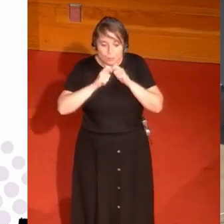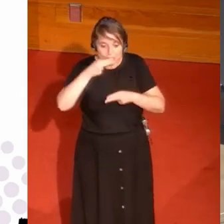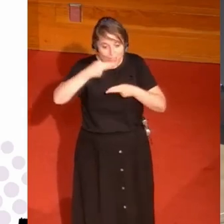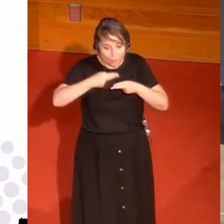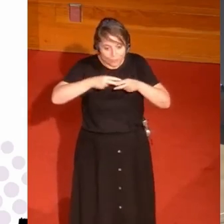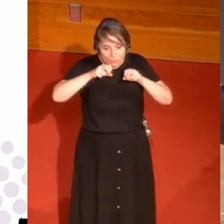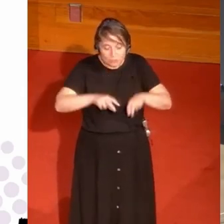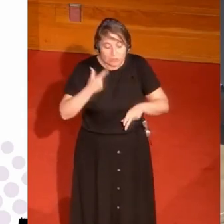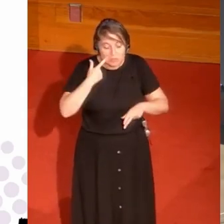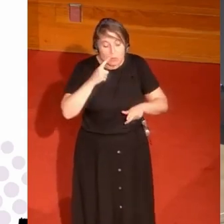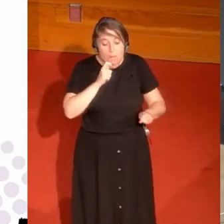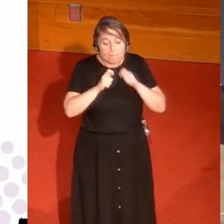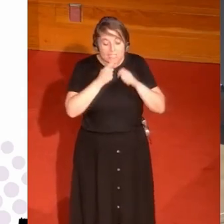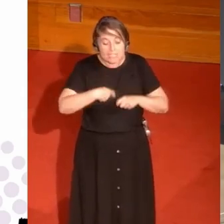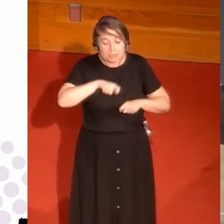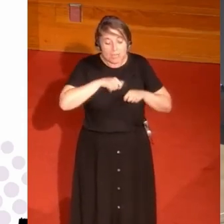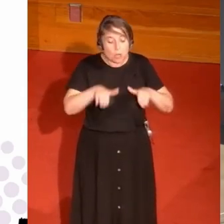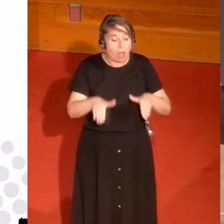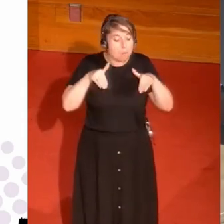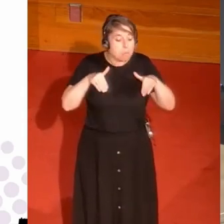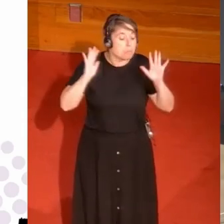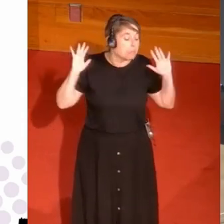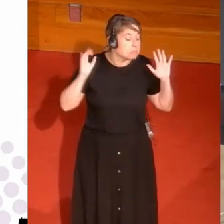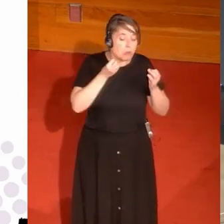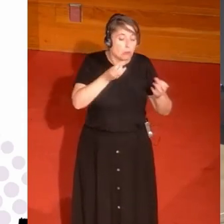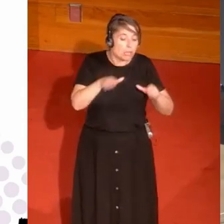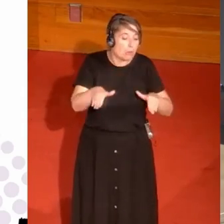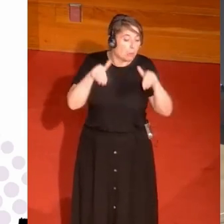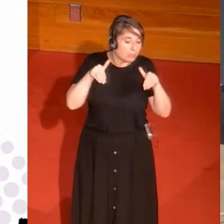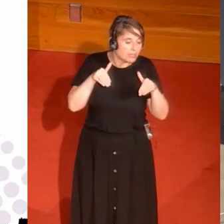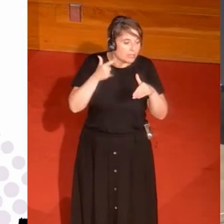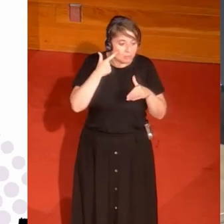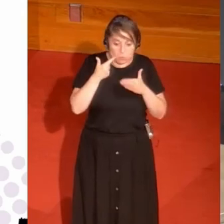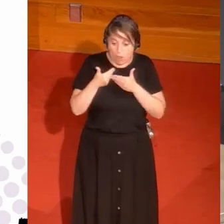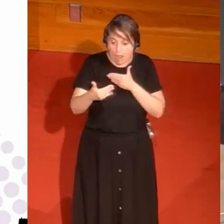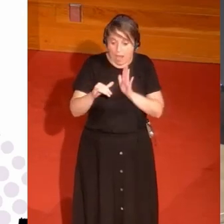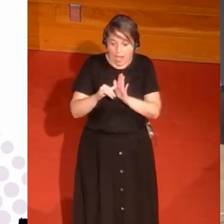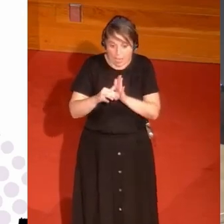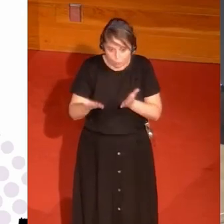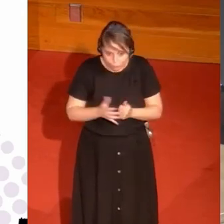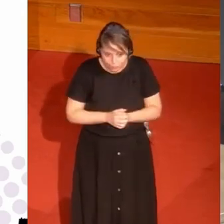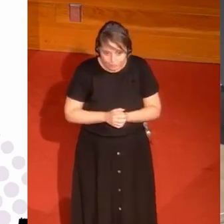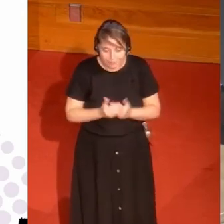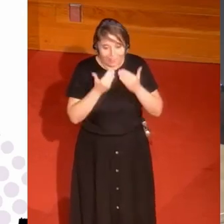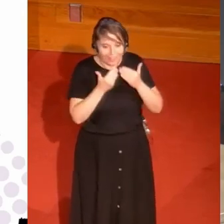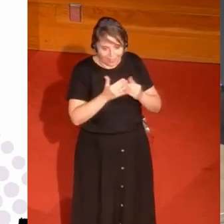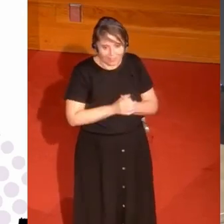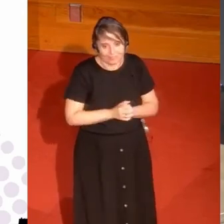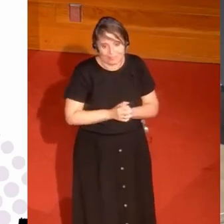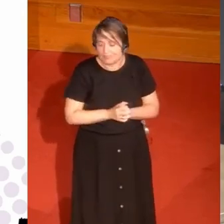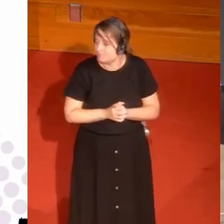la inacción esta de la prensa española a la hora de contar pues lo que tenemos ahí ahí al lado no Muchas